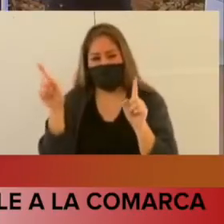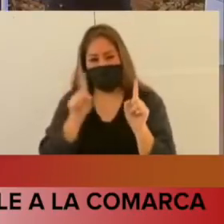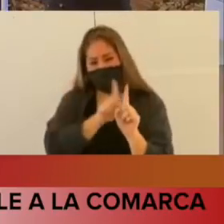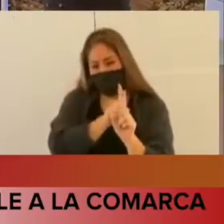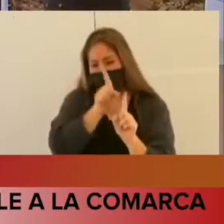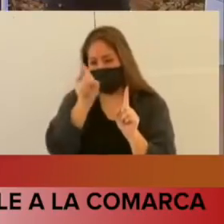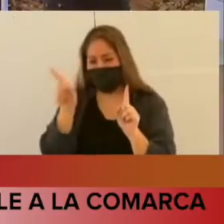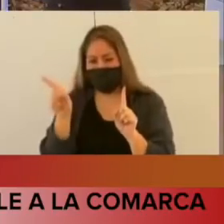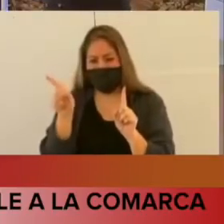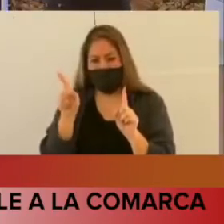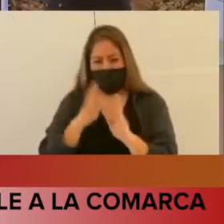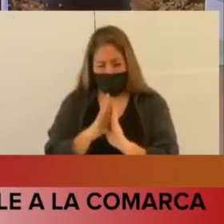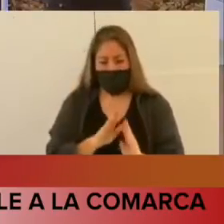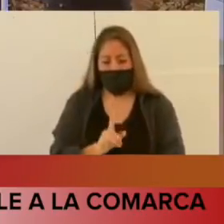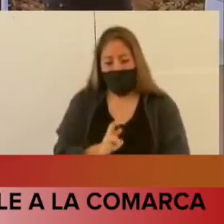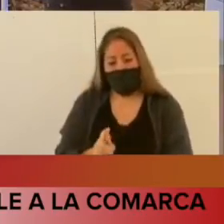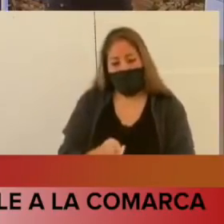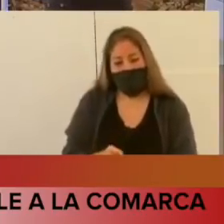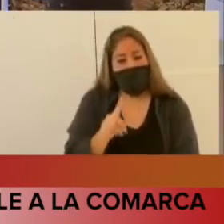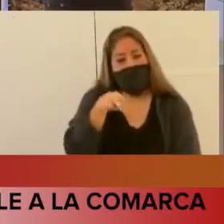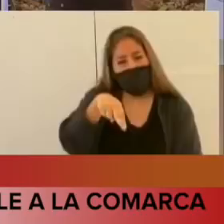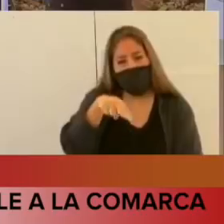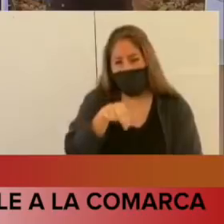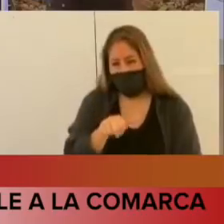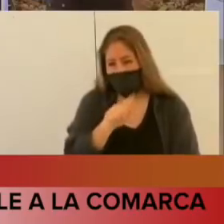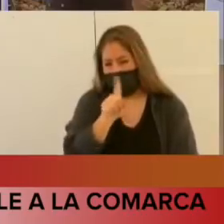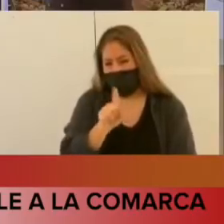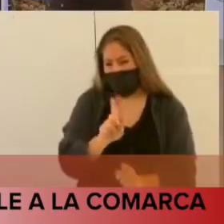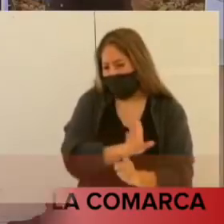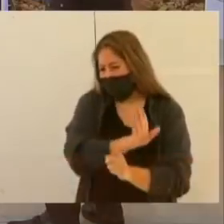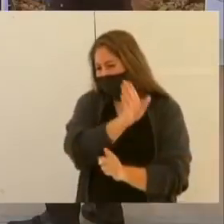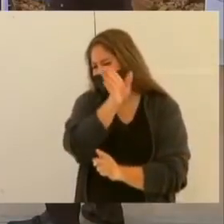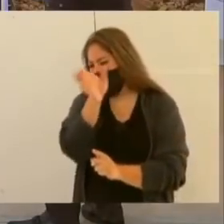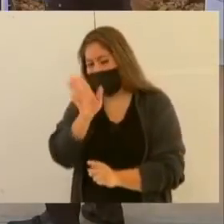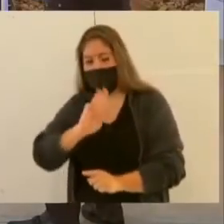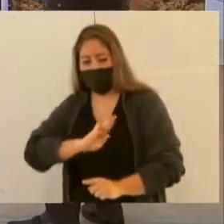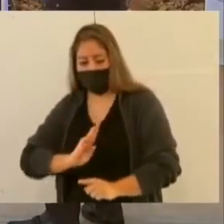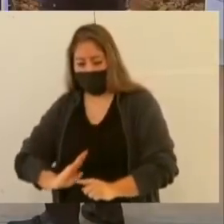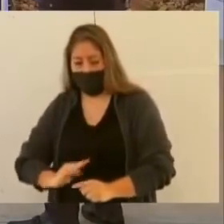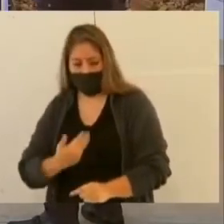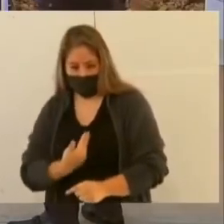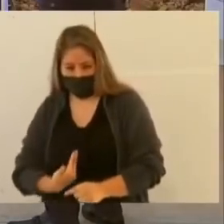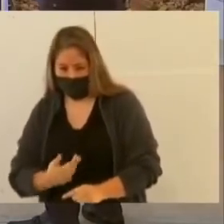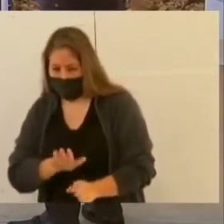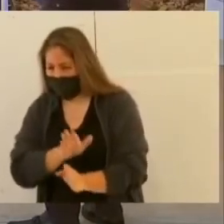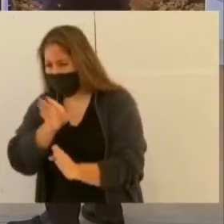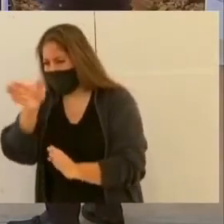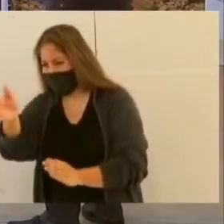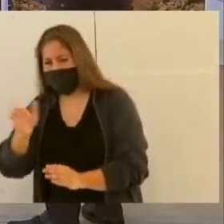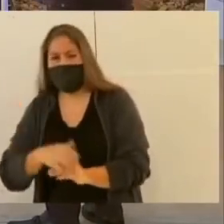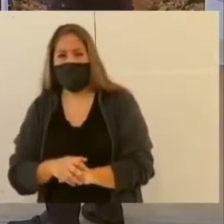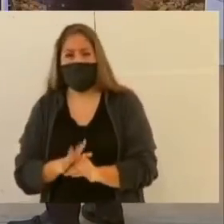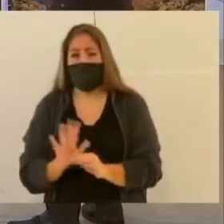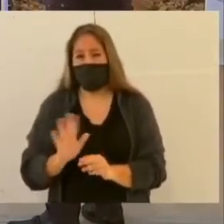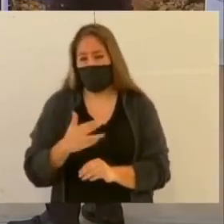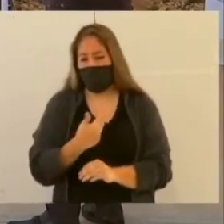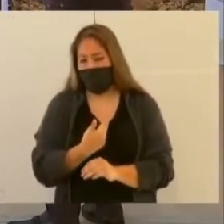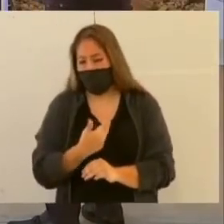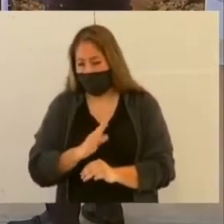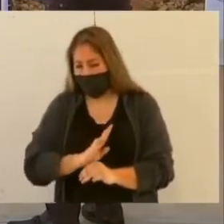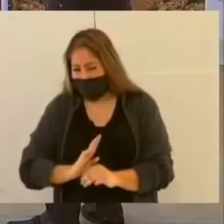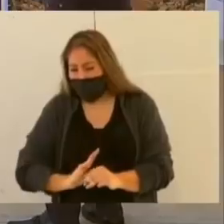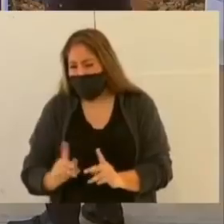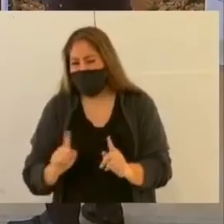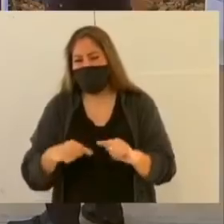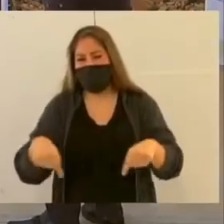del río Nazas hacia los organismos operadores, hacia los municipios, pues deben de estar en condiciones que no se tengan